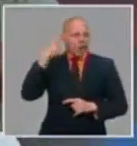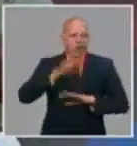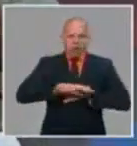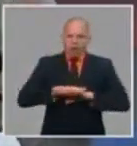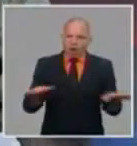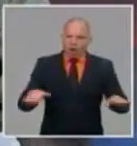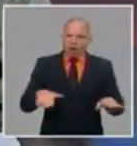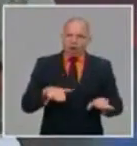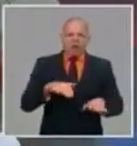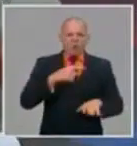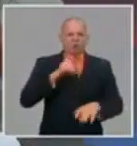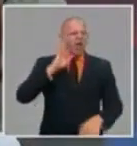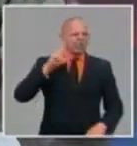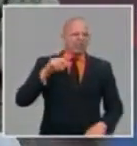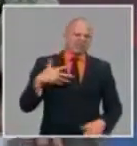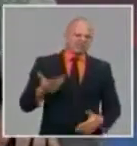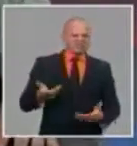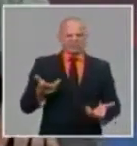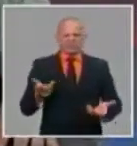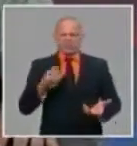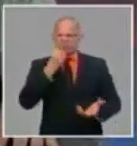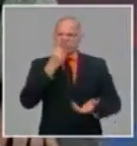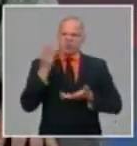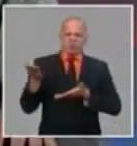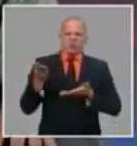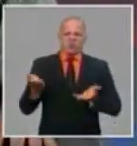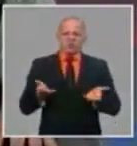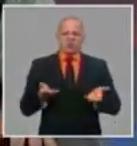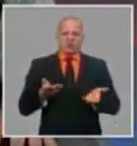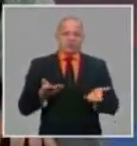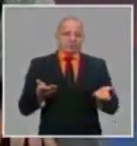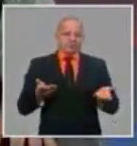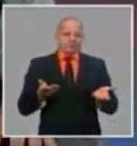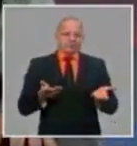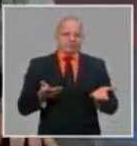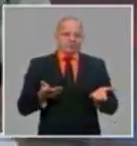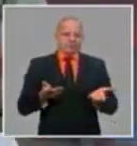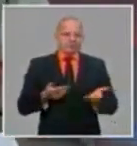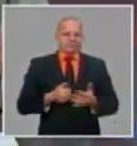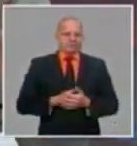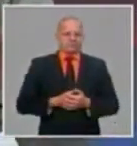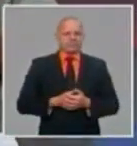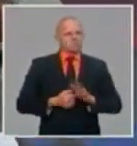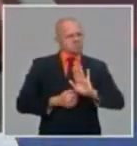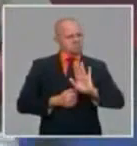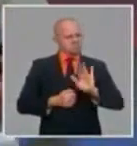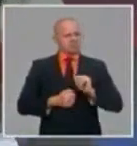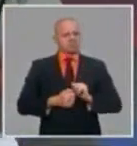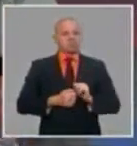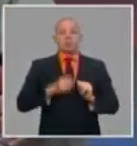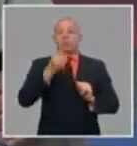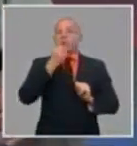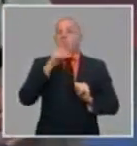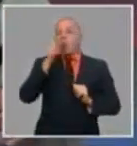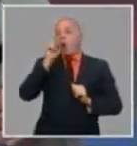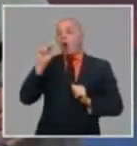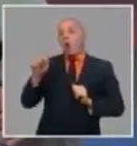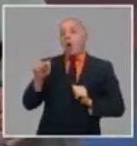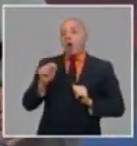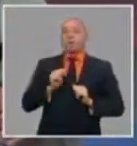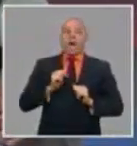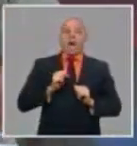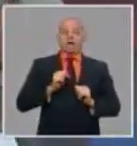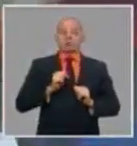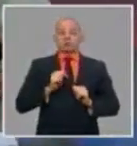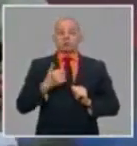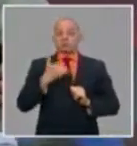caso, no tiene sentido, es absurdo, esto a nadie se le ocurre en este momento. Y bueno, el hombre podía haber borrado el Twitter, haber hecho